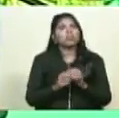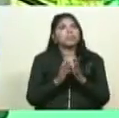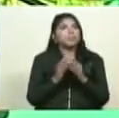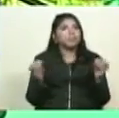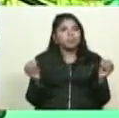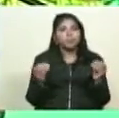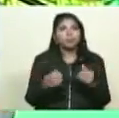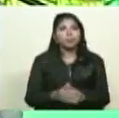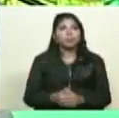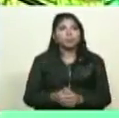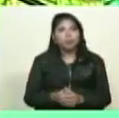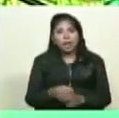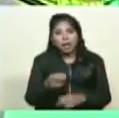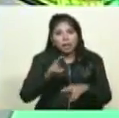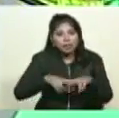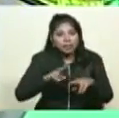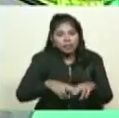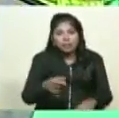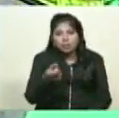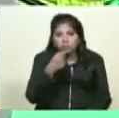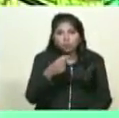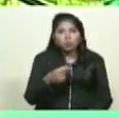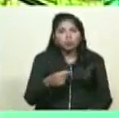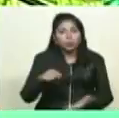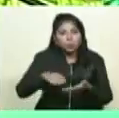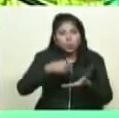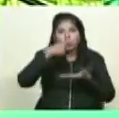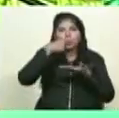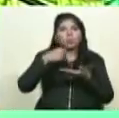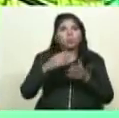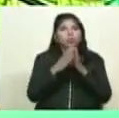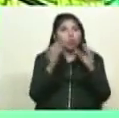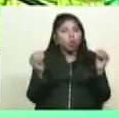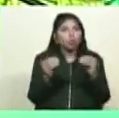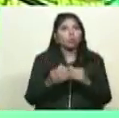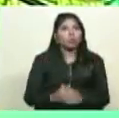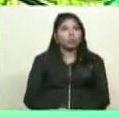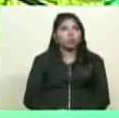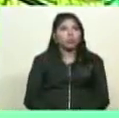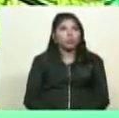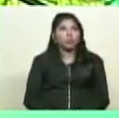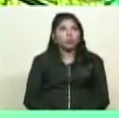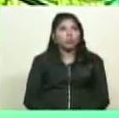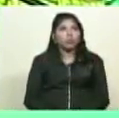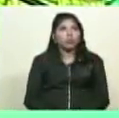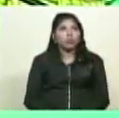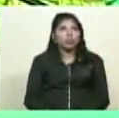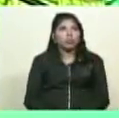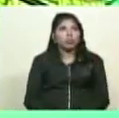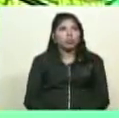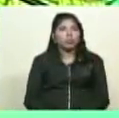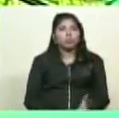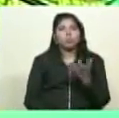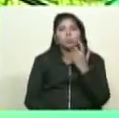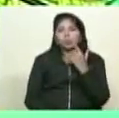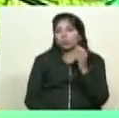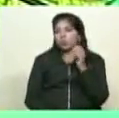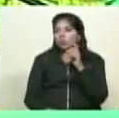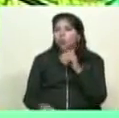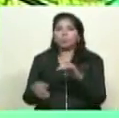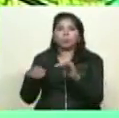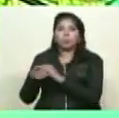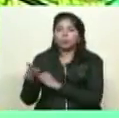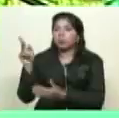la medicina para el niño, debe llegarle, mira, tú debes levantar. Si no tienes acceso, si tú vas a una farmacia de la